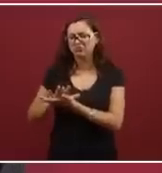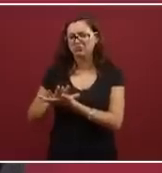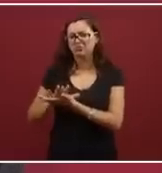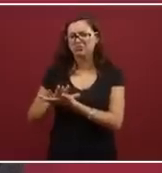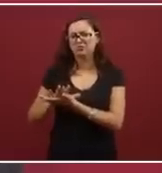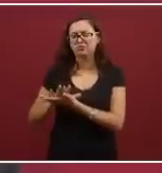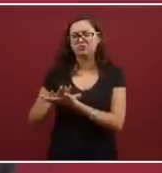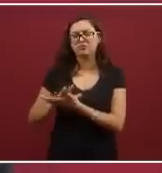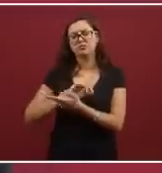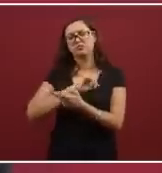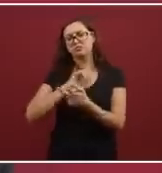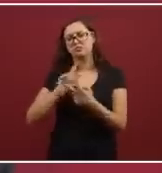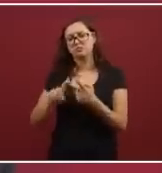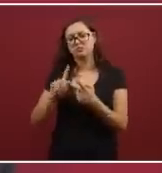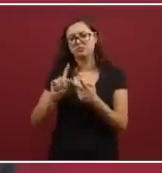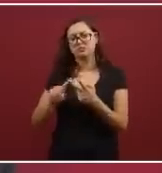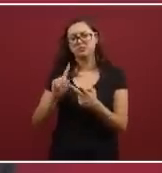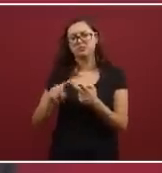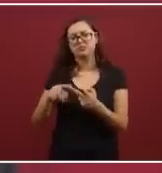termino